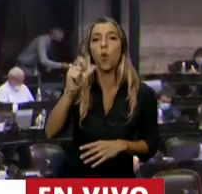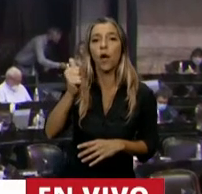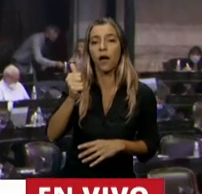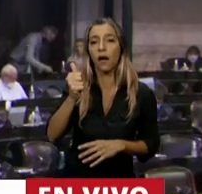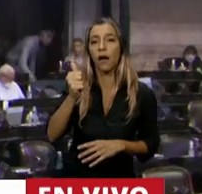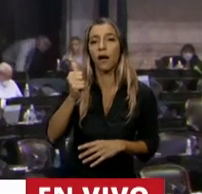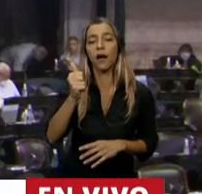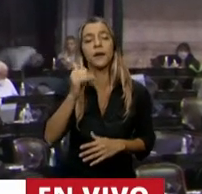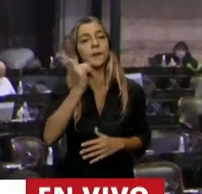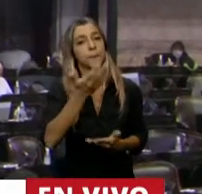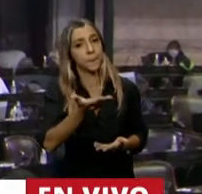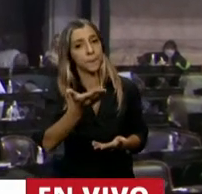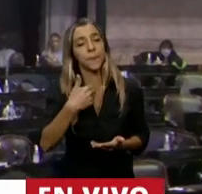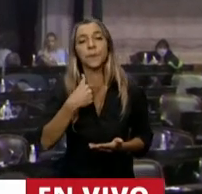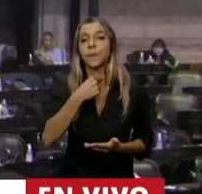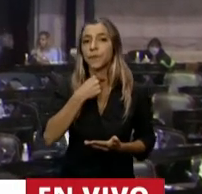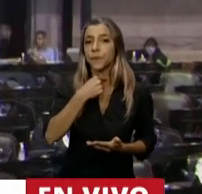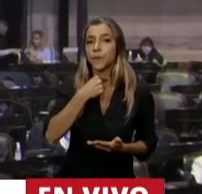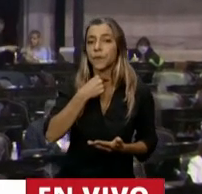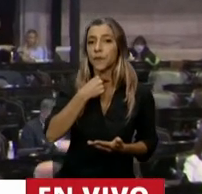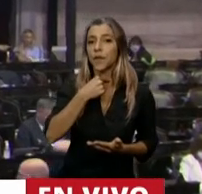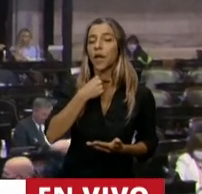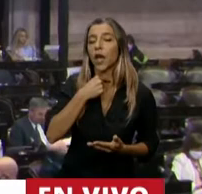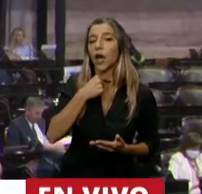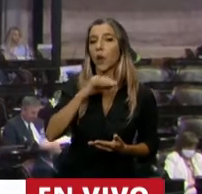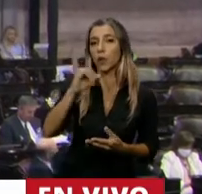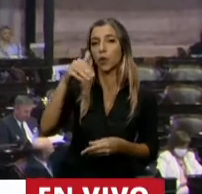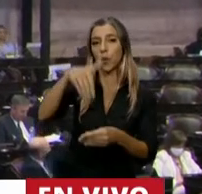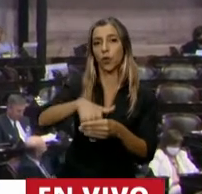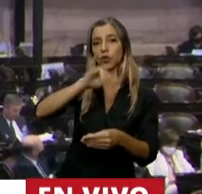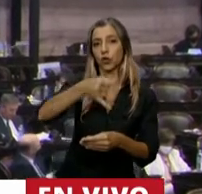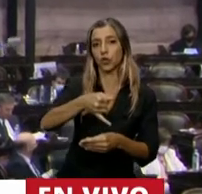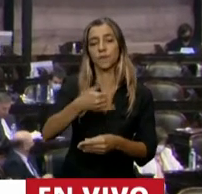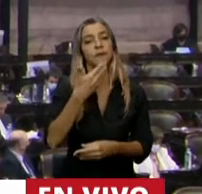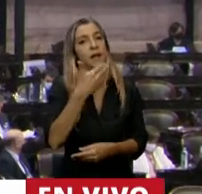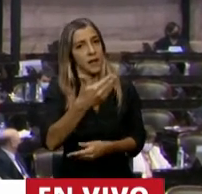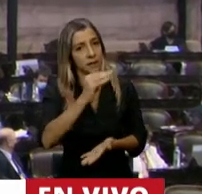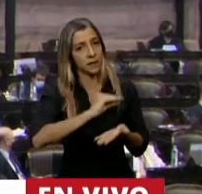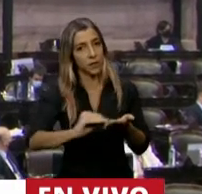diputado. Para manifestar mi voto positivo, presidente. Gracias, diputado.